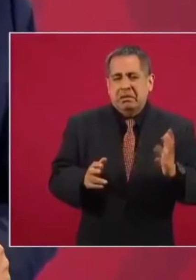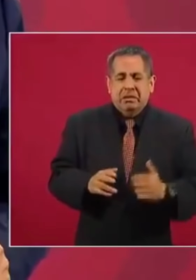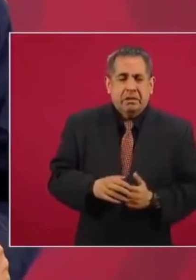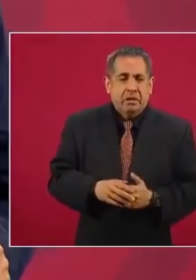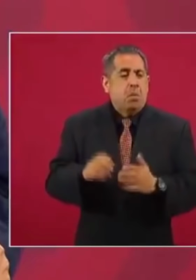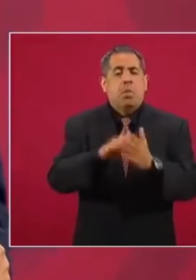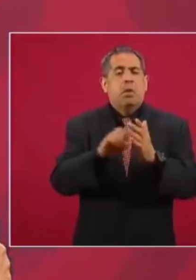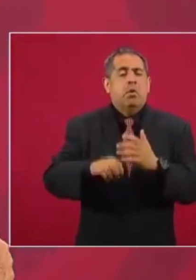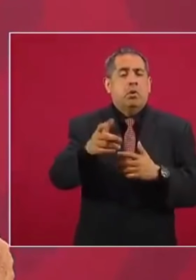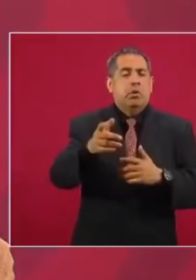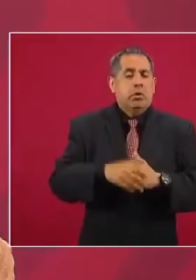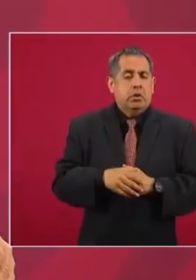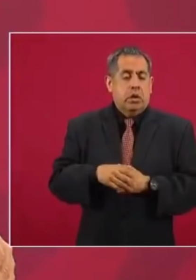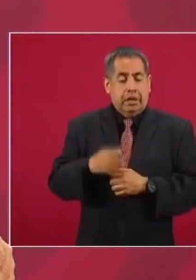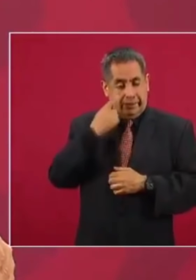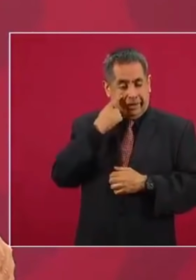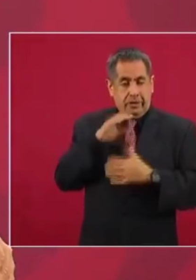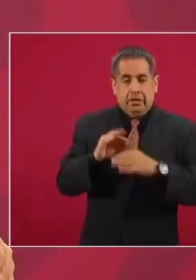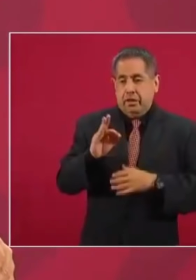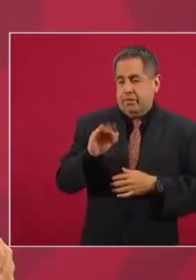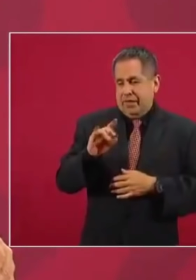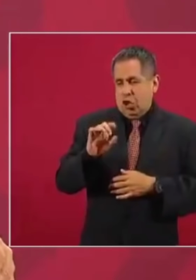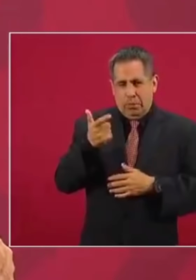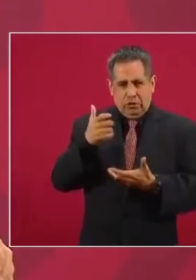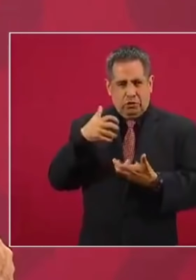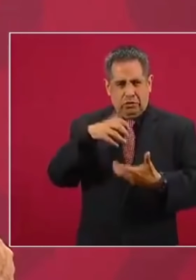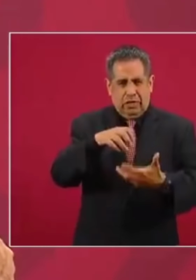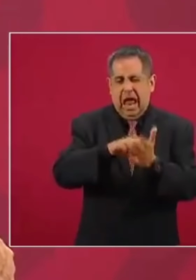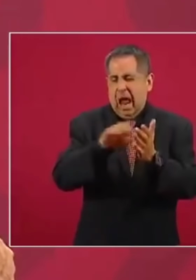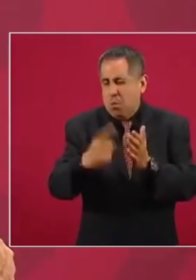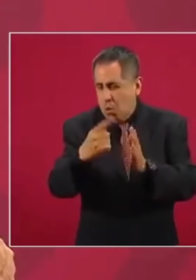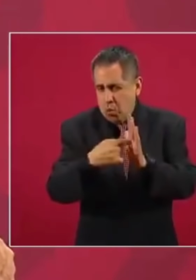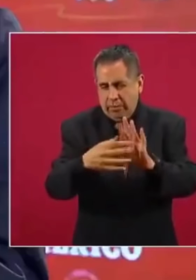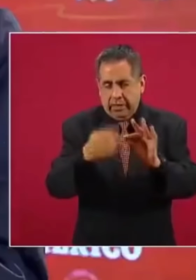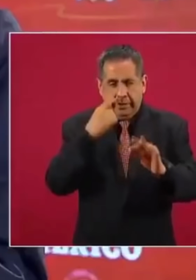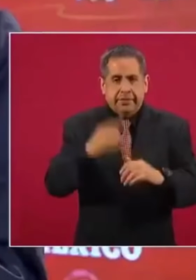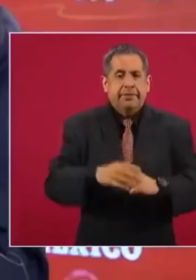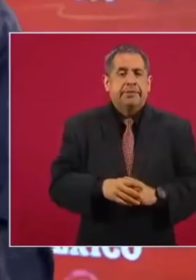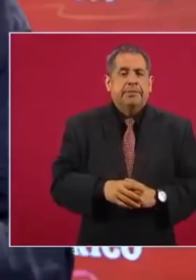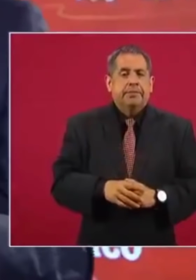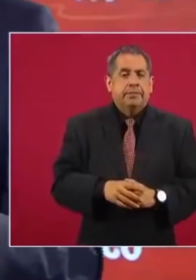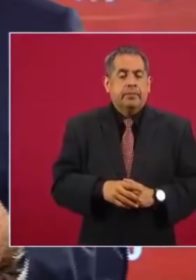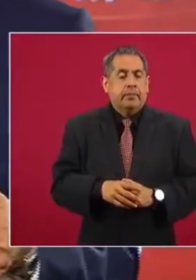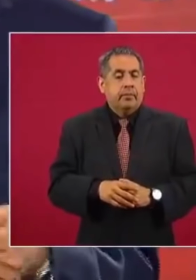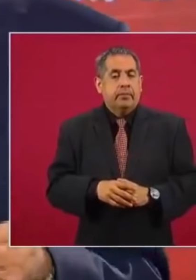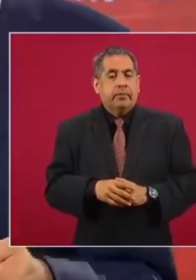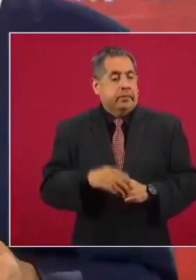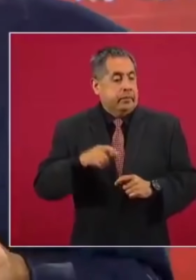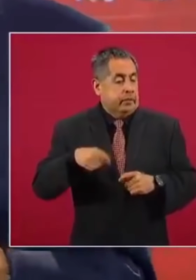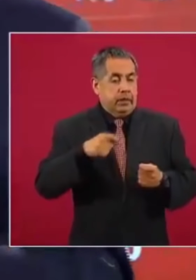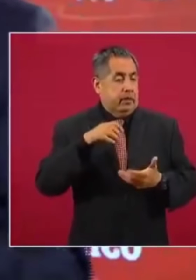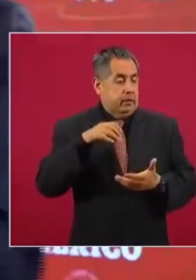por ejemplo un rico miso pongo un caso se entrega